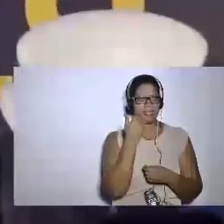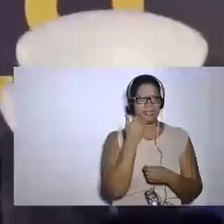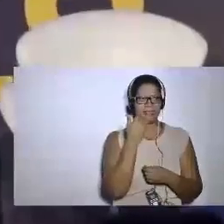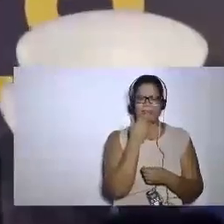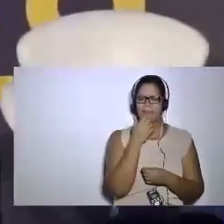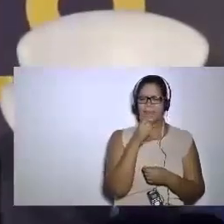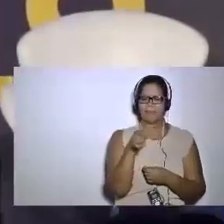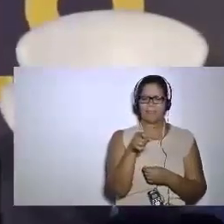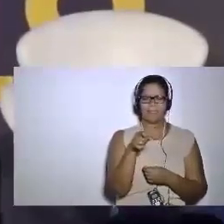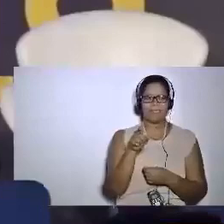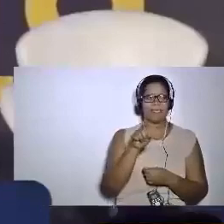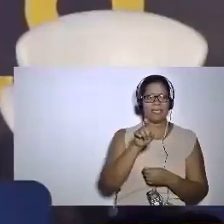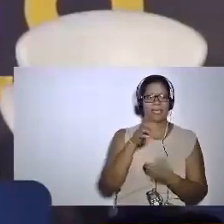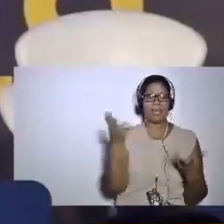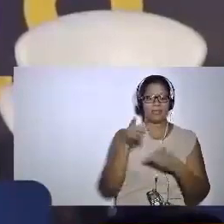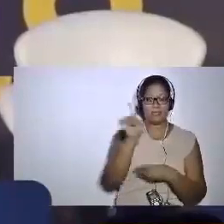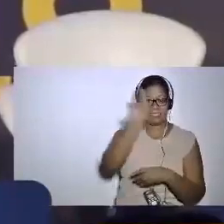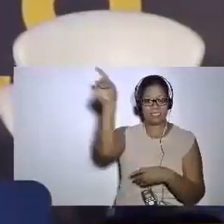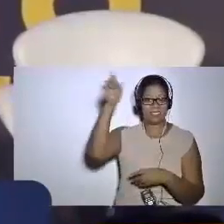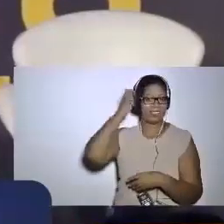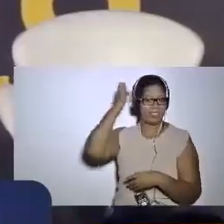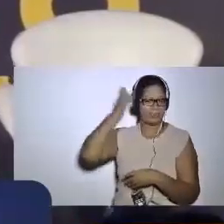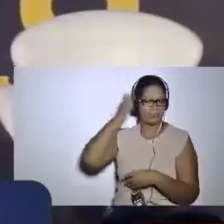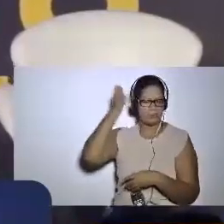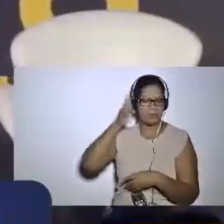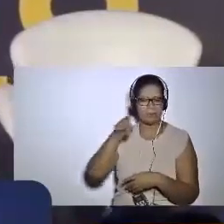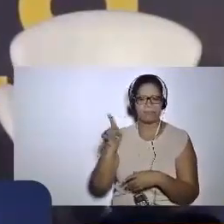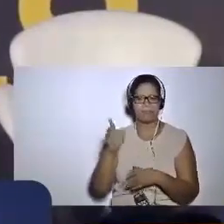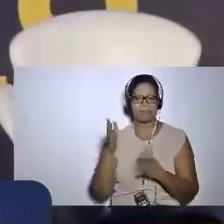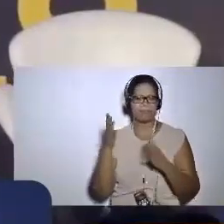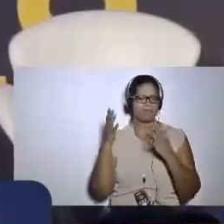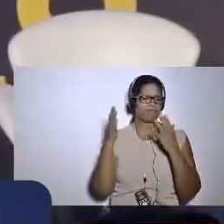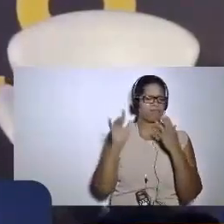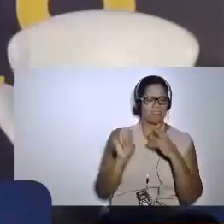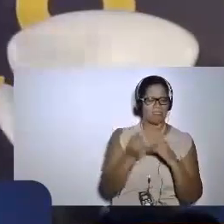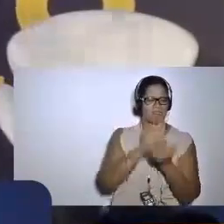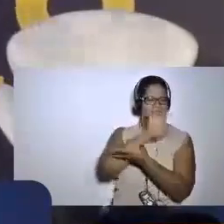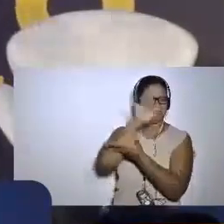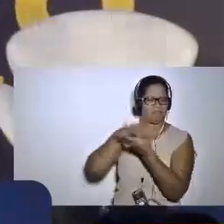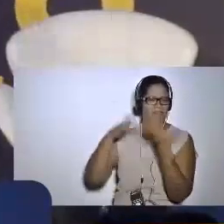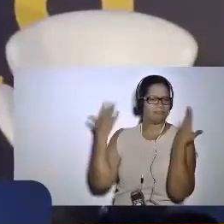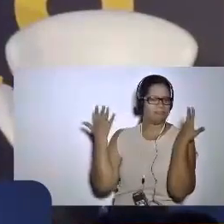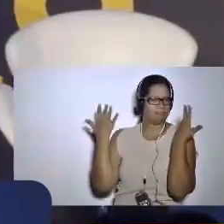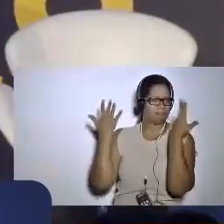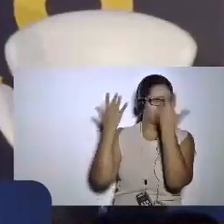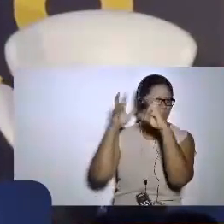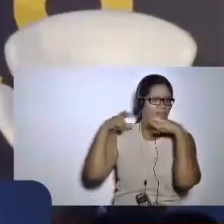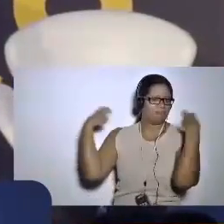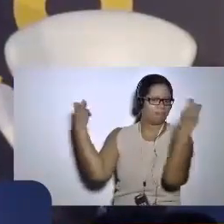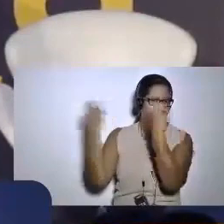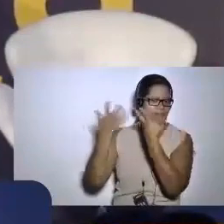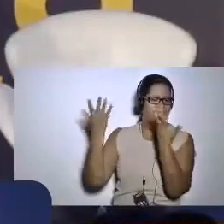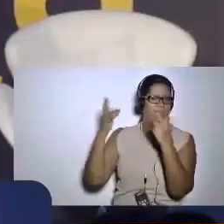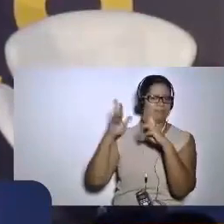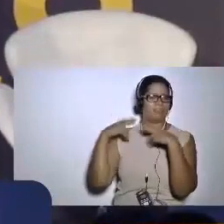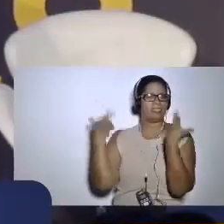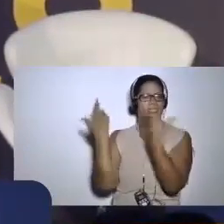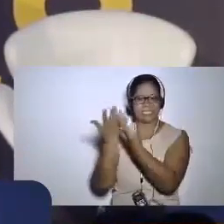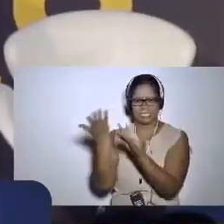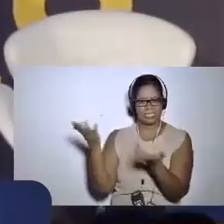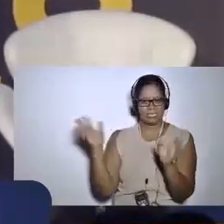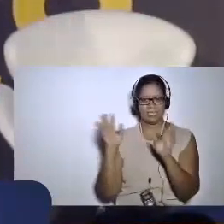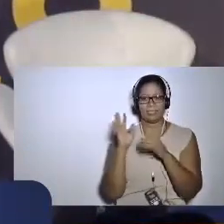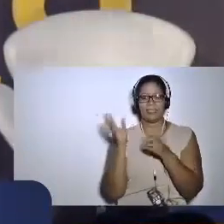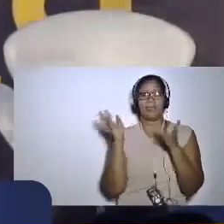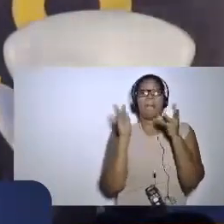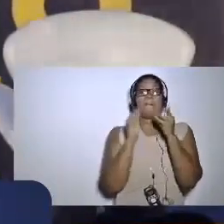recibió el premio con un tema muy extraño. Aquellos que van a Ginebra para asistir a alguna convención, alguna conferencia, y